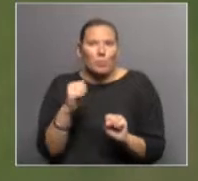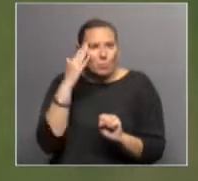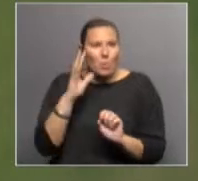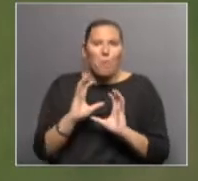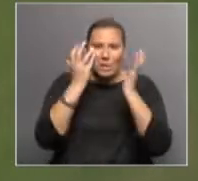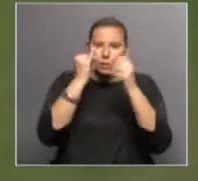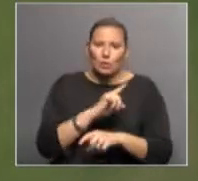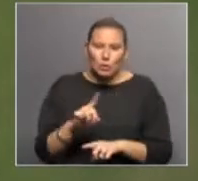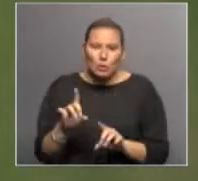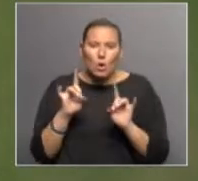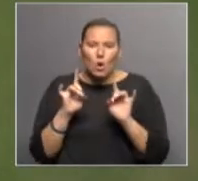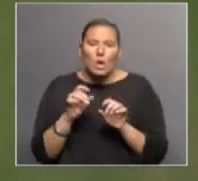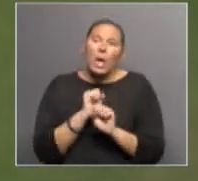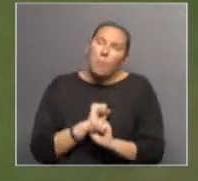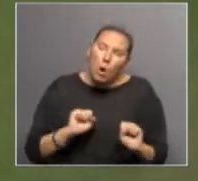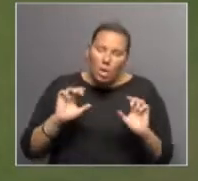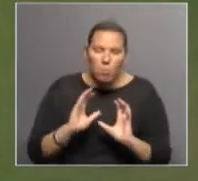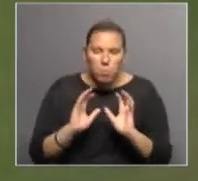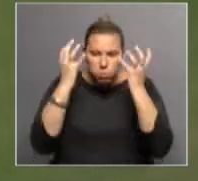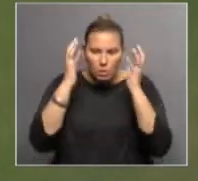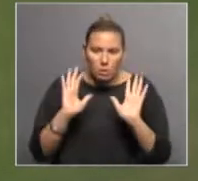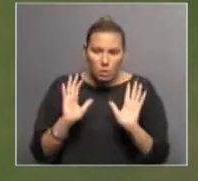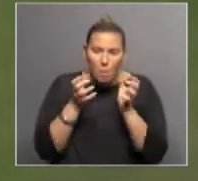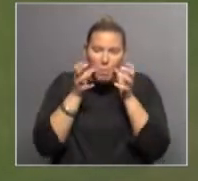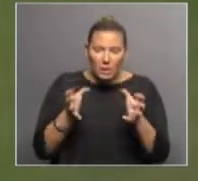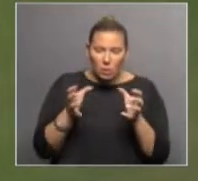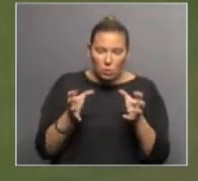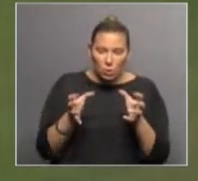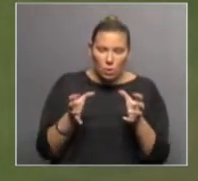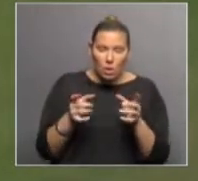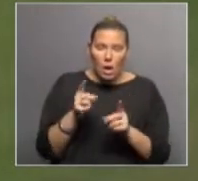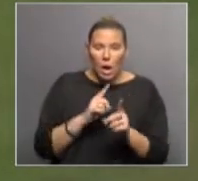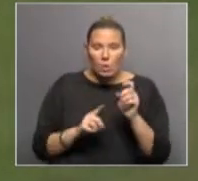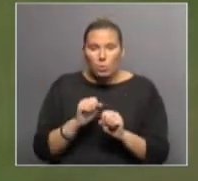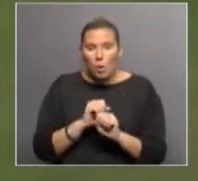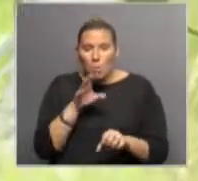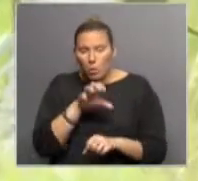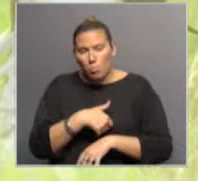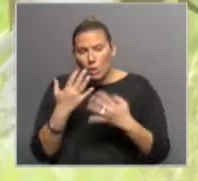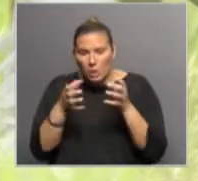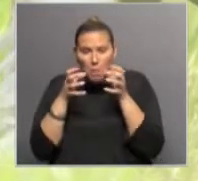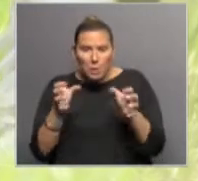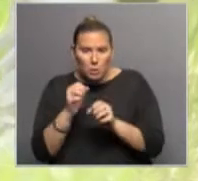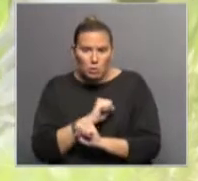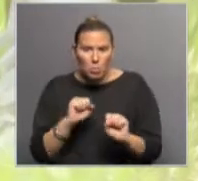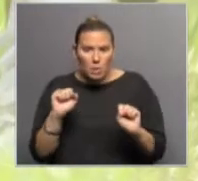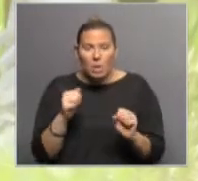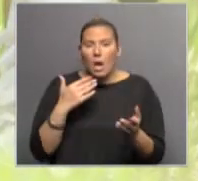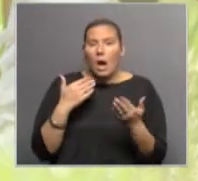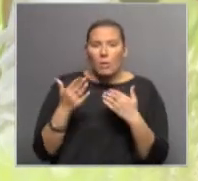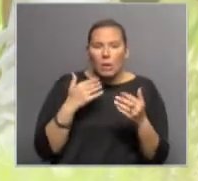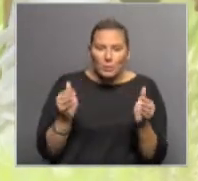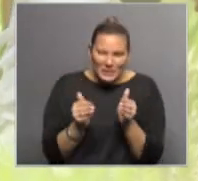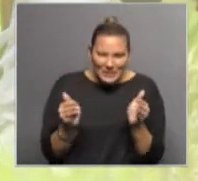no peligroso, potencialmente peligroso. En general los perros pueden ser todos potencialmente peligrosos, porque incluso si hablamos de